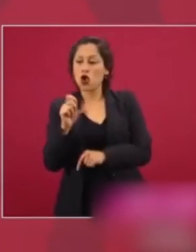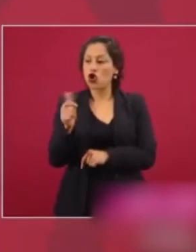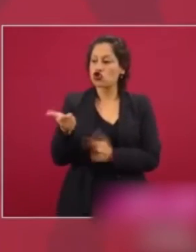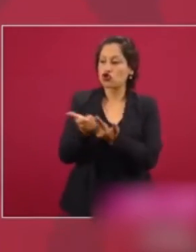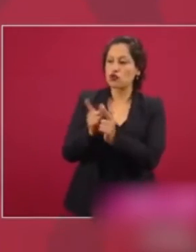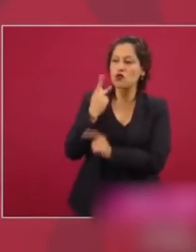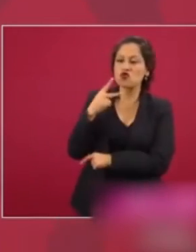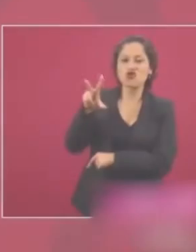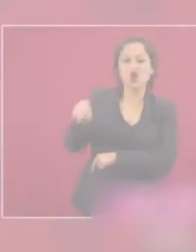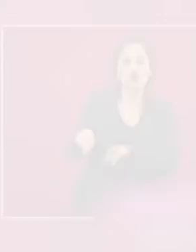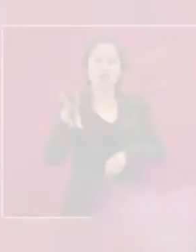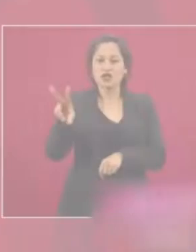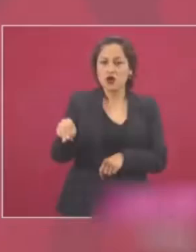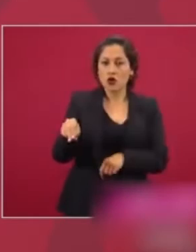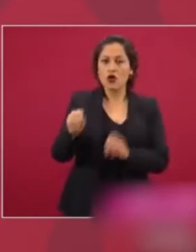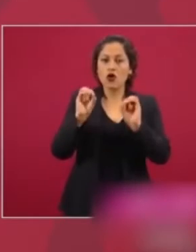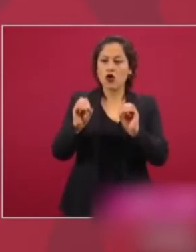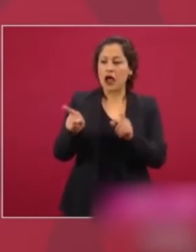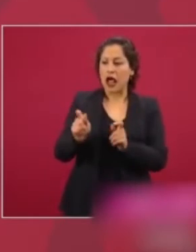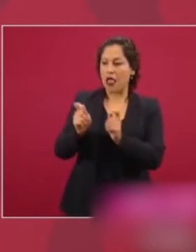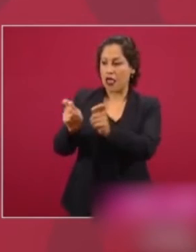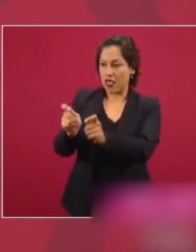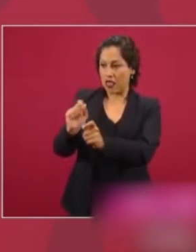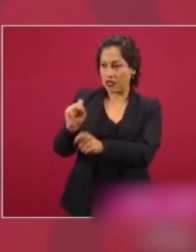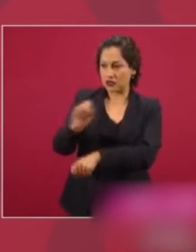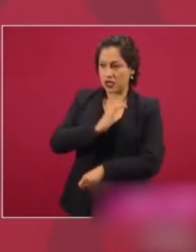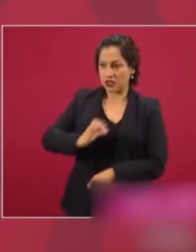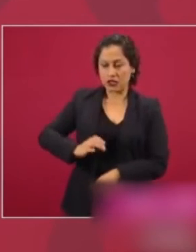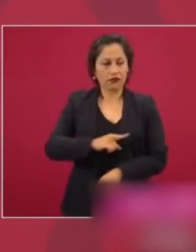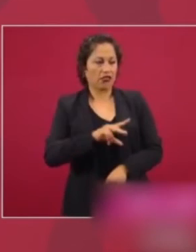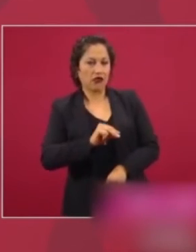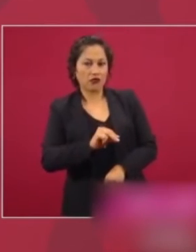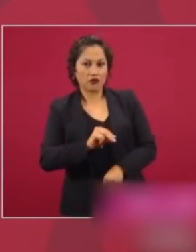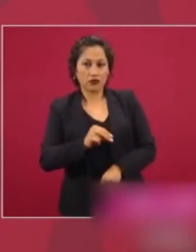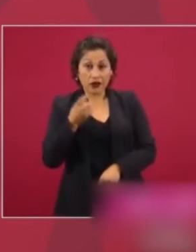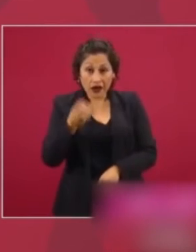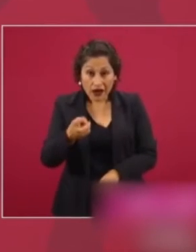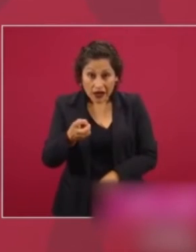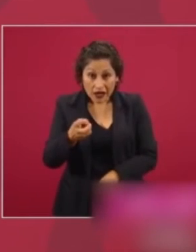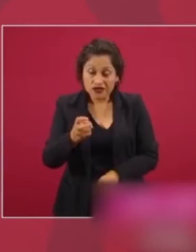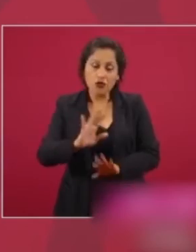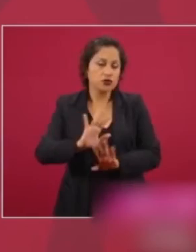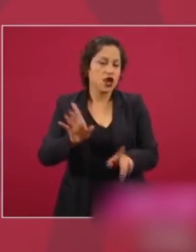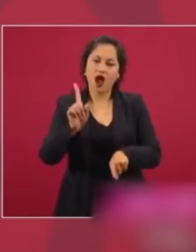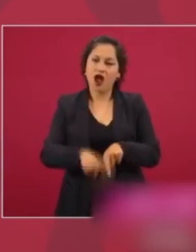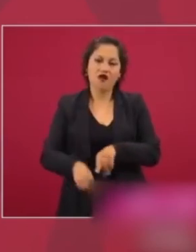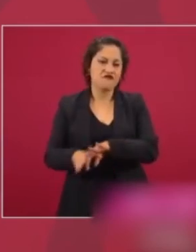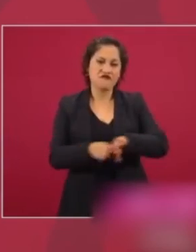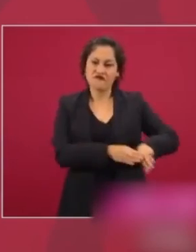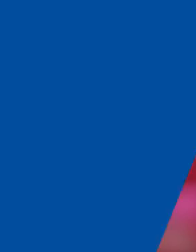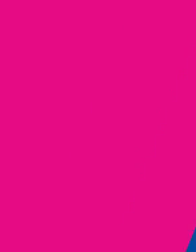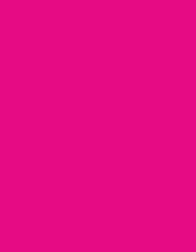su gobierno se mantiene al margen. Ya eso pasó a la historia, al basurero de la